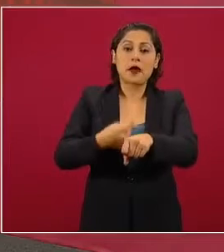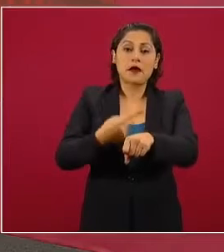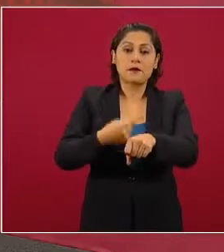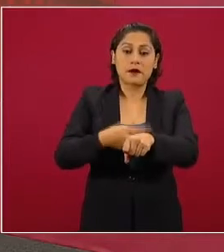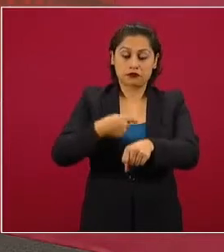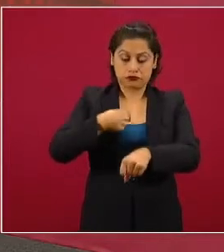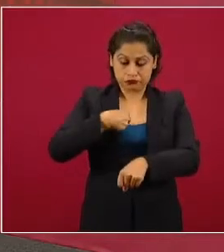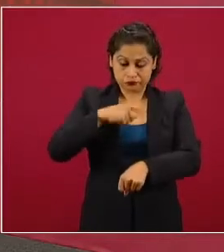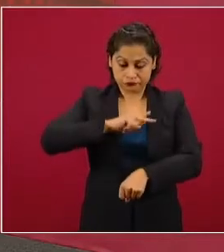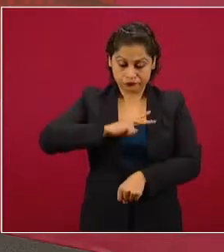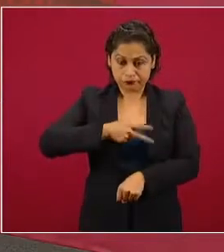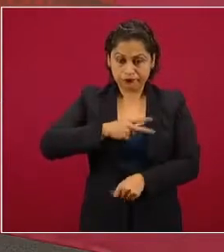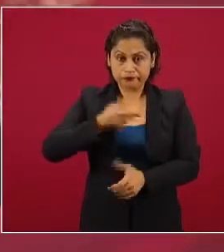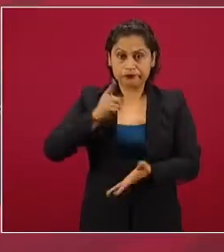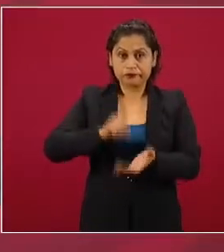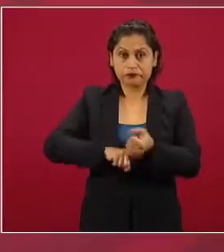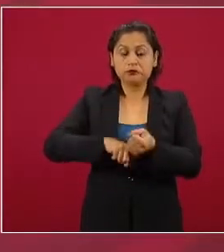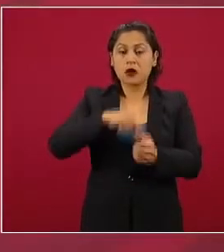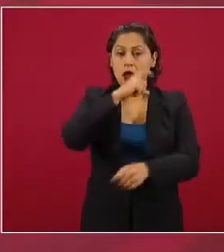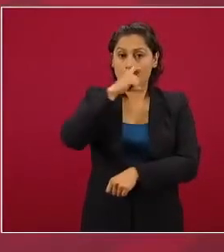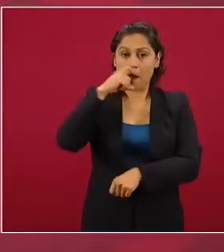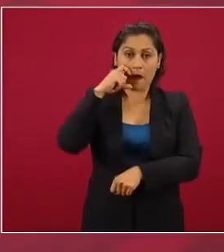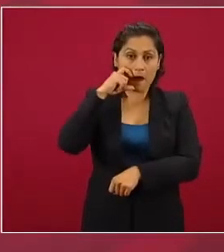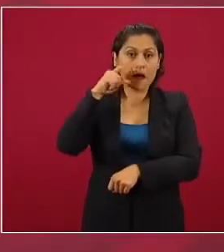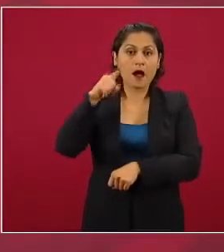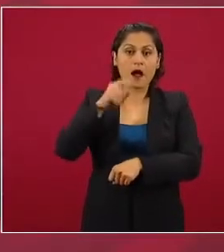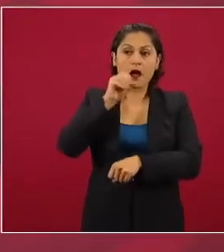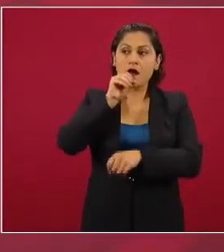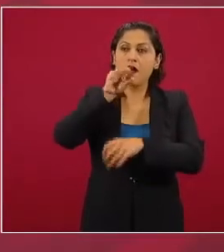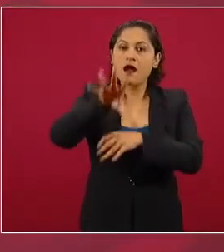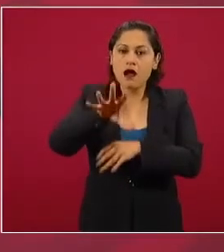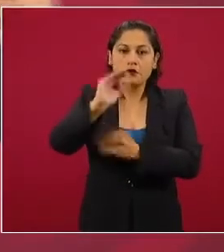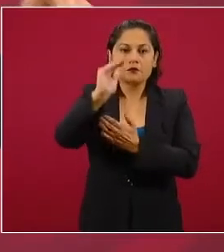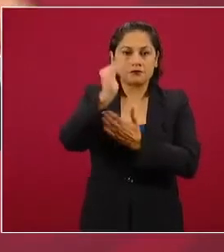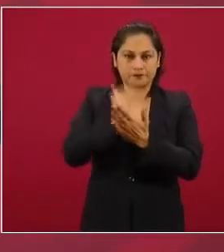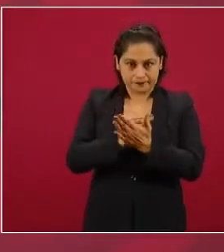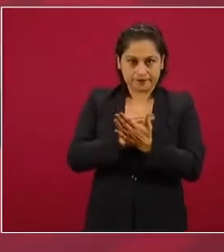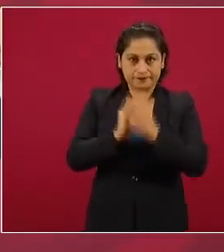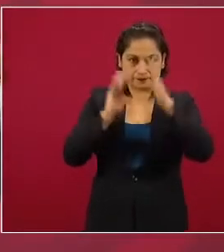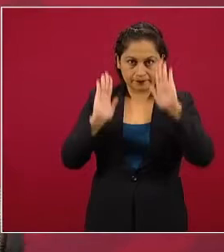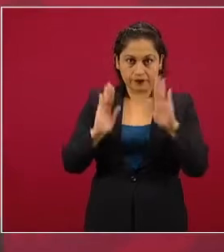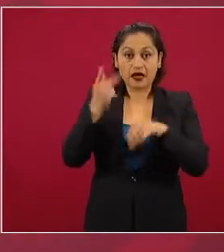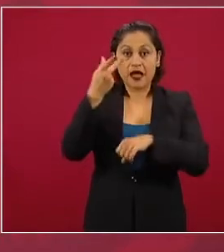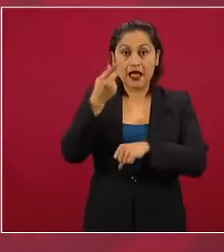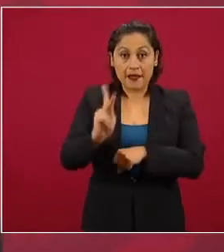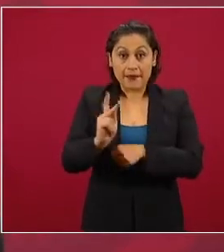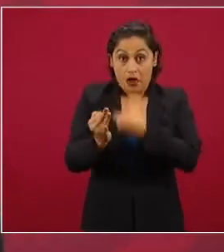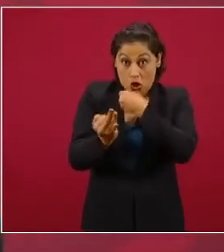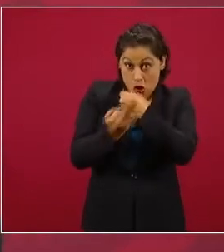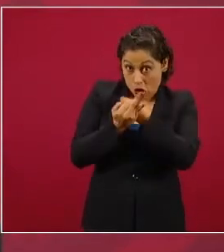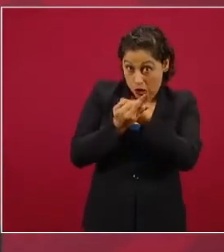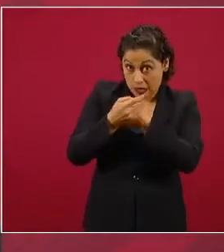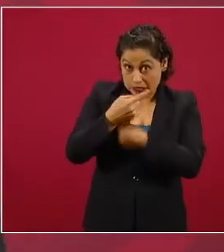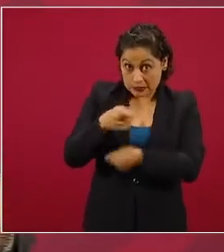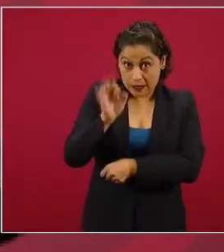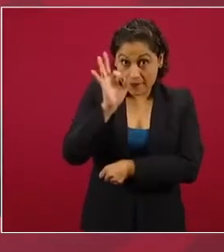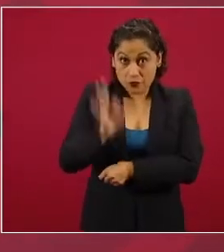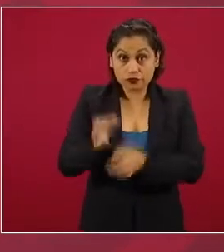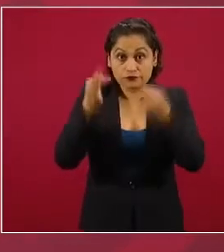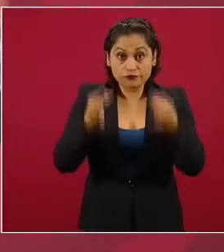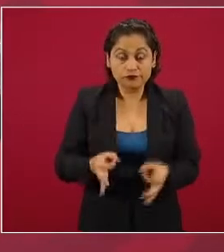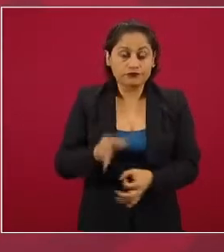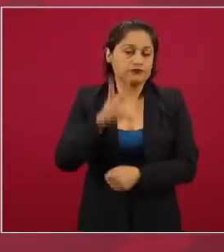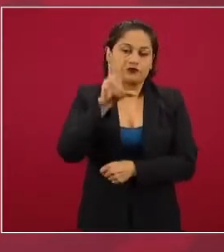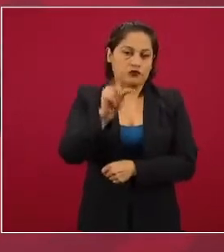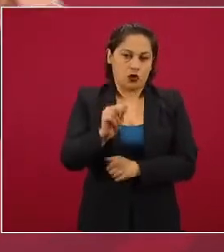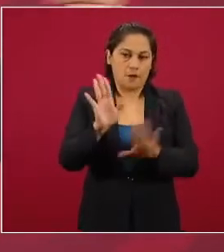utilidad importante para protegernos a nosotros mismos. El cubrebocas que están usando varios de ustedes está ayudando